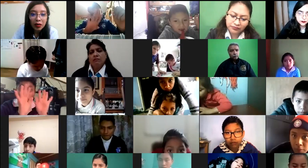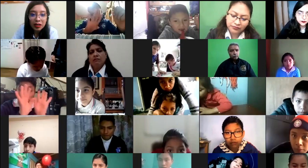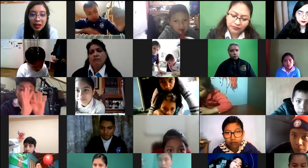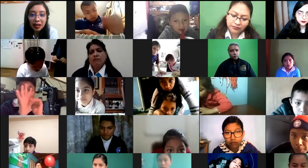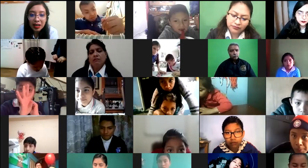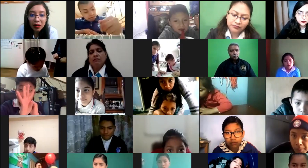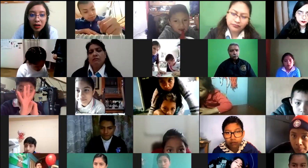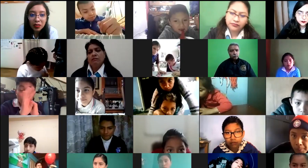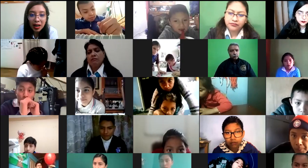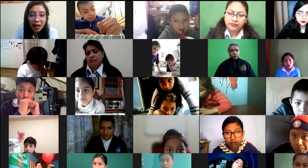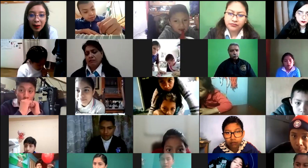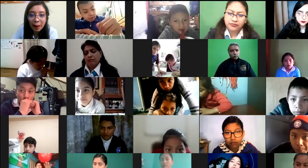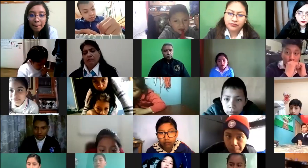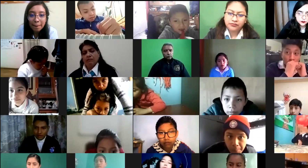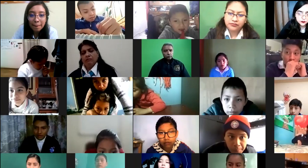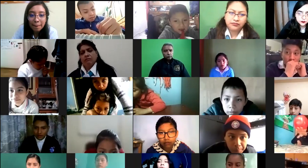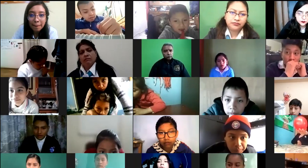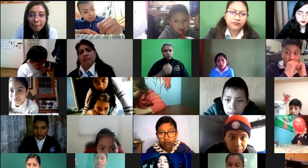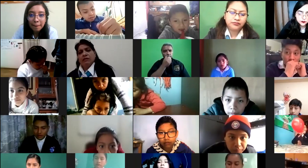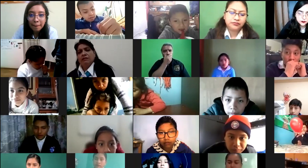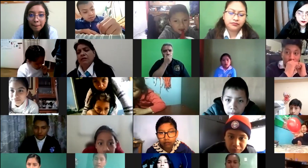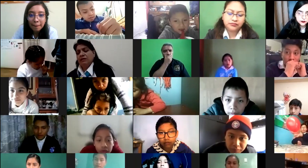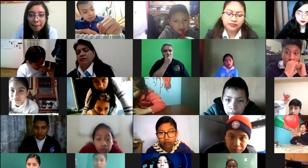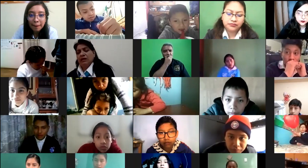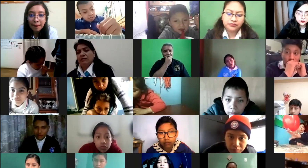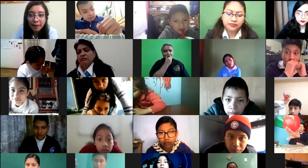¿Ya todos ingresaron a su sala?